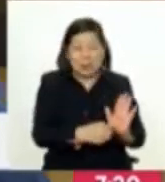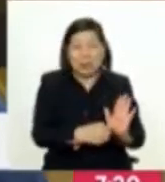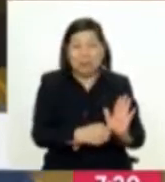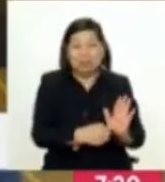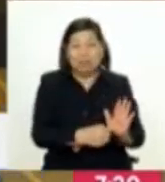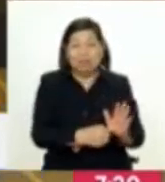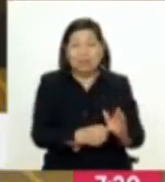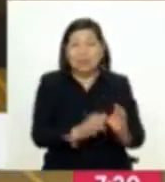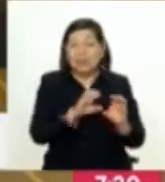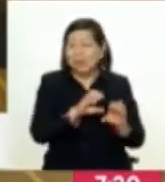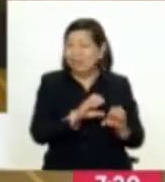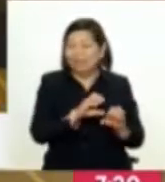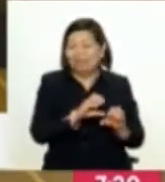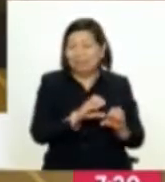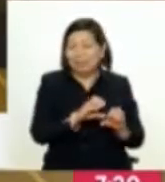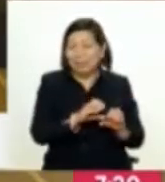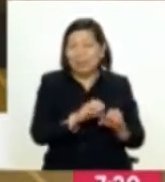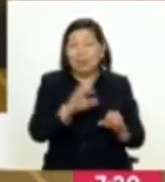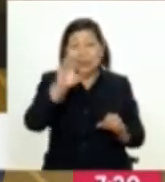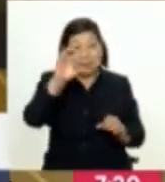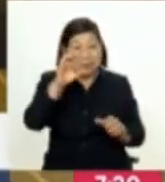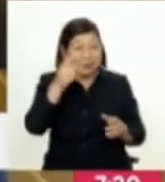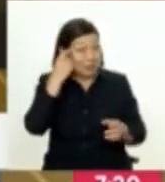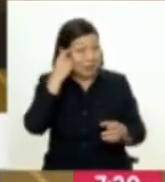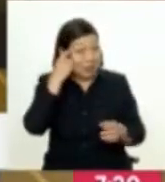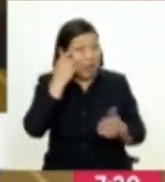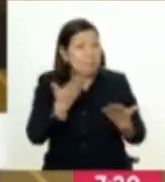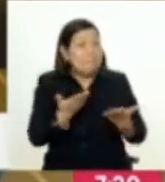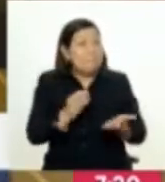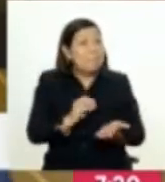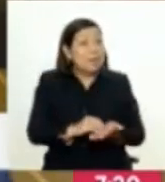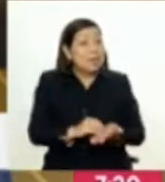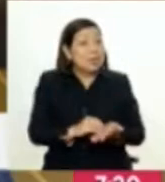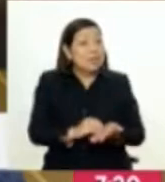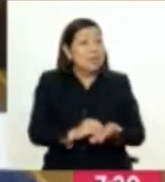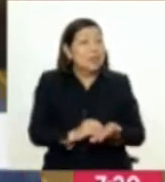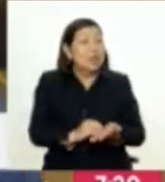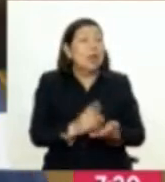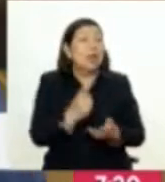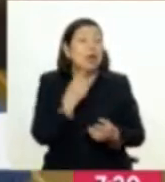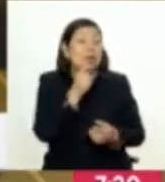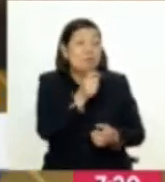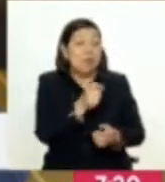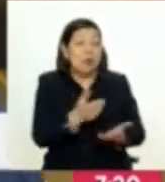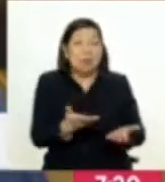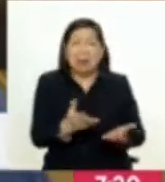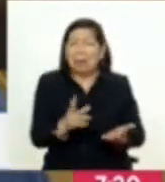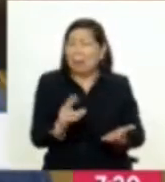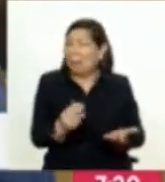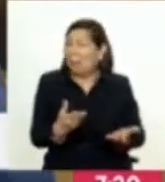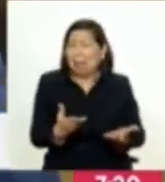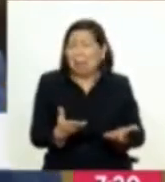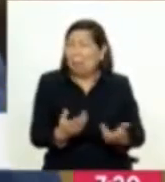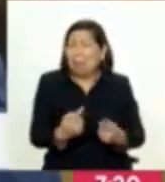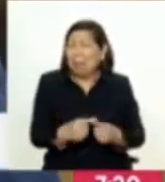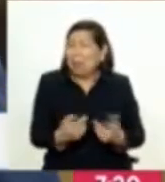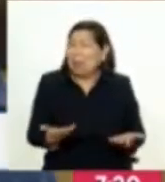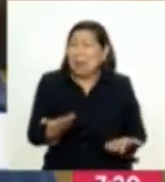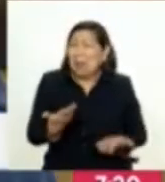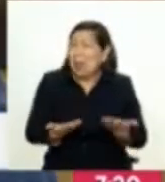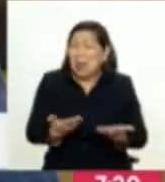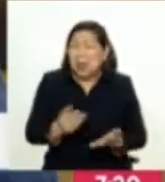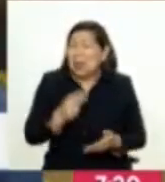representación deja de ser colectiva para convertirse más bien en individual, claro, ¿cierto? Ni siquiera de caudillo, porque